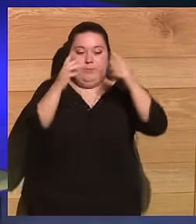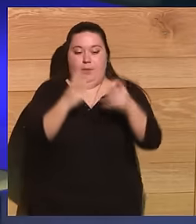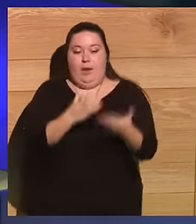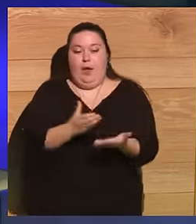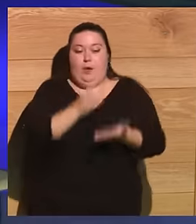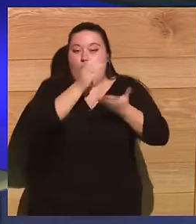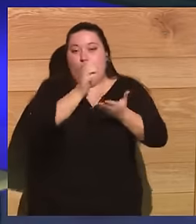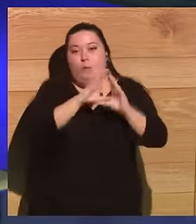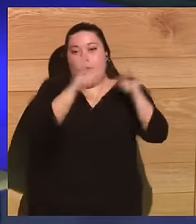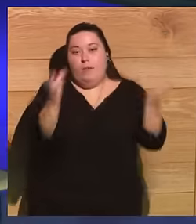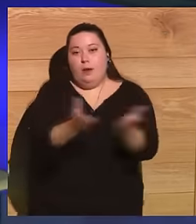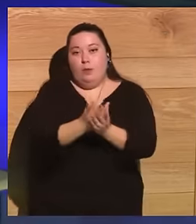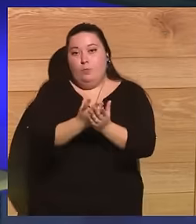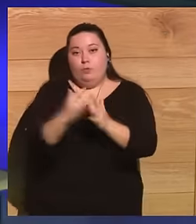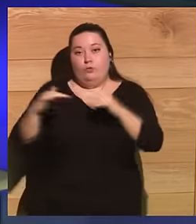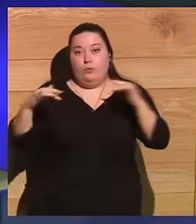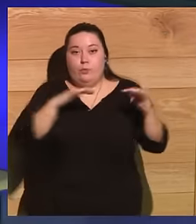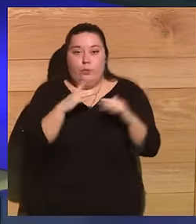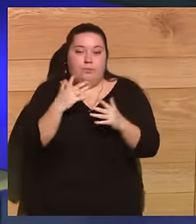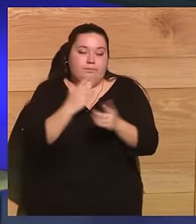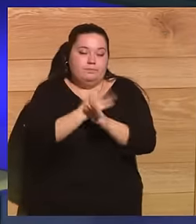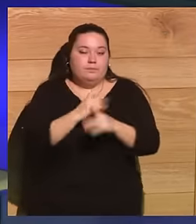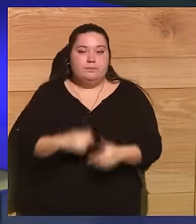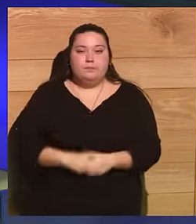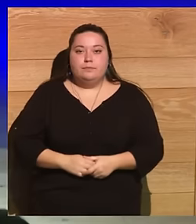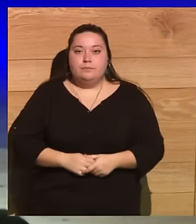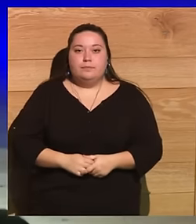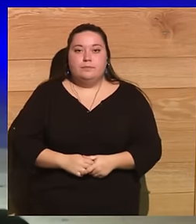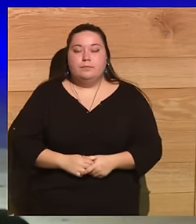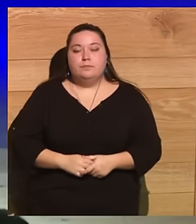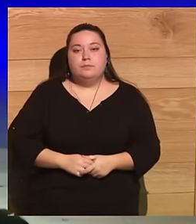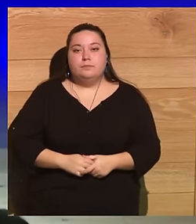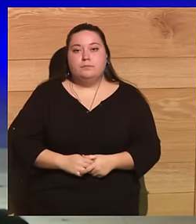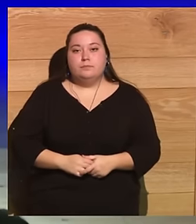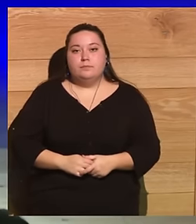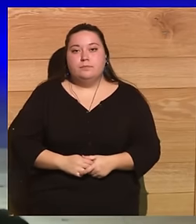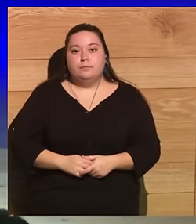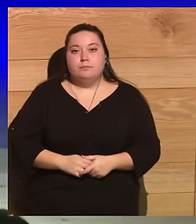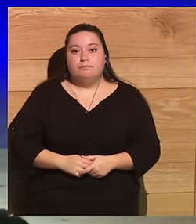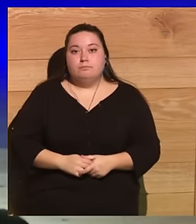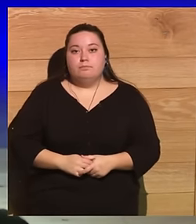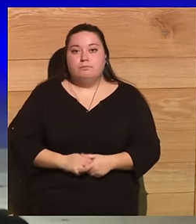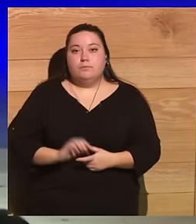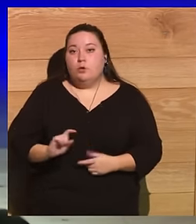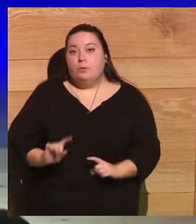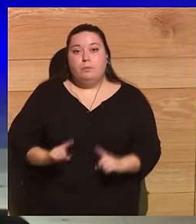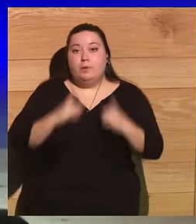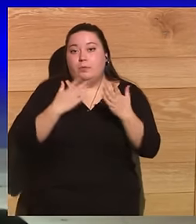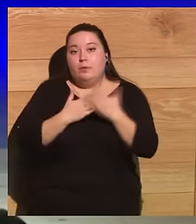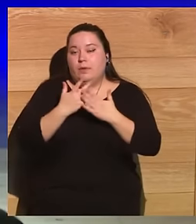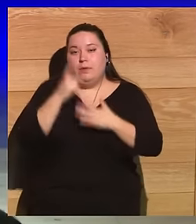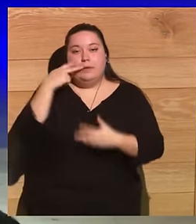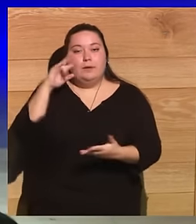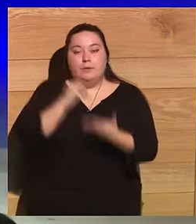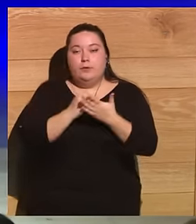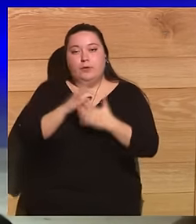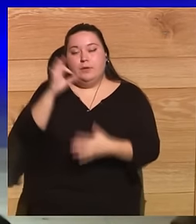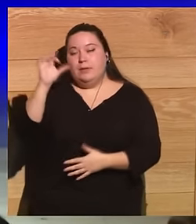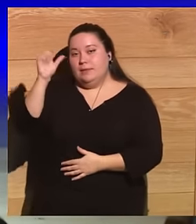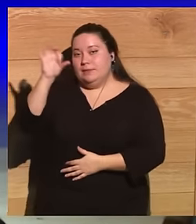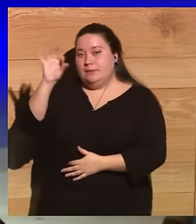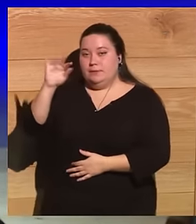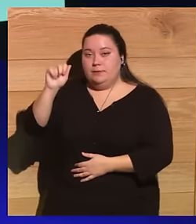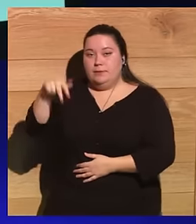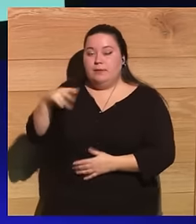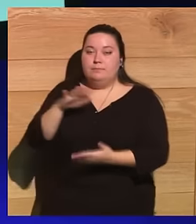se acabó. Es decir, era parte del equipo, podía ser muy inspirador, pero ya está. Entonces, bueno, estaba empezando los primeros días en el laboratorio con Stan, y Stan va a